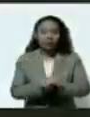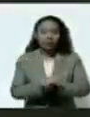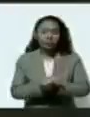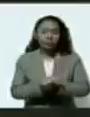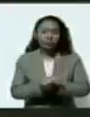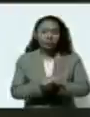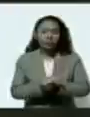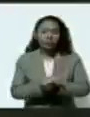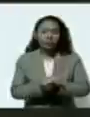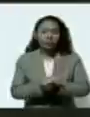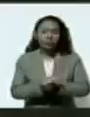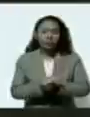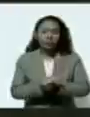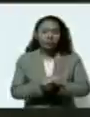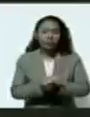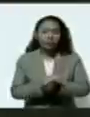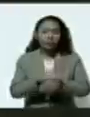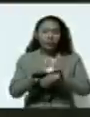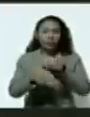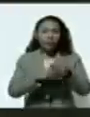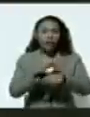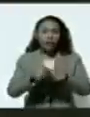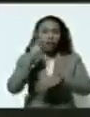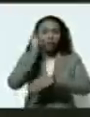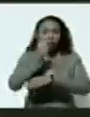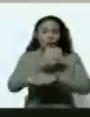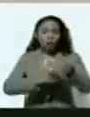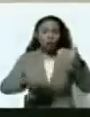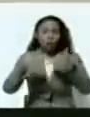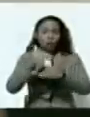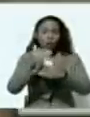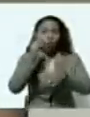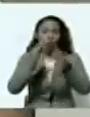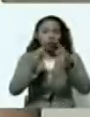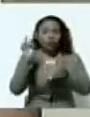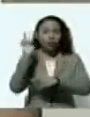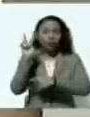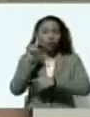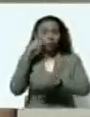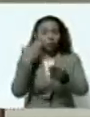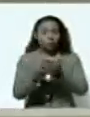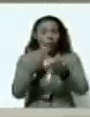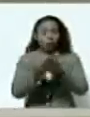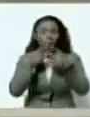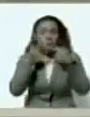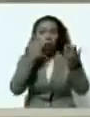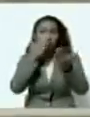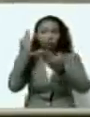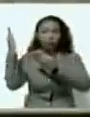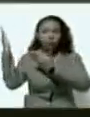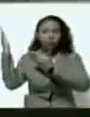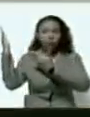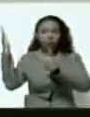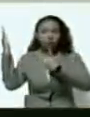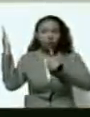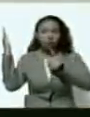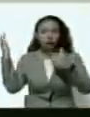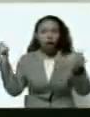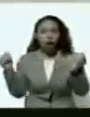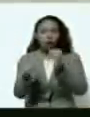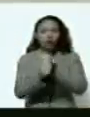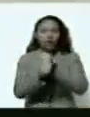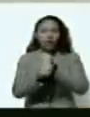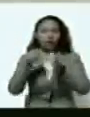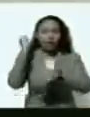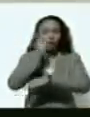se aboca el caso al Tribunal Supremo de Justicia de Venezuela. Este es público, es notorio. Esto lo conseguí yo en la página web del